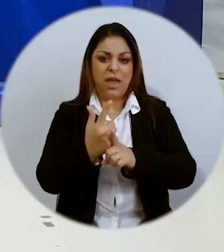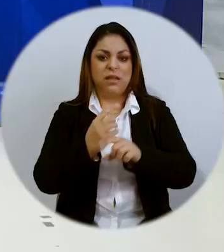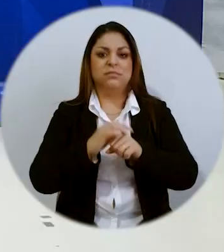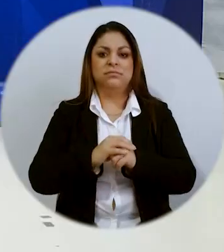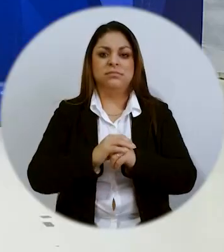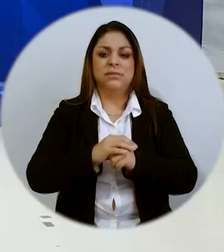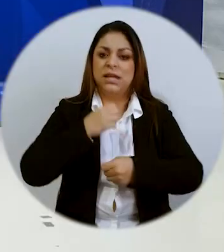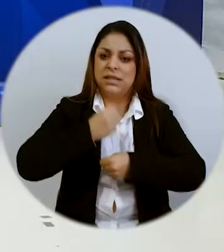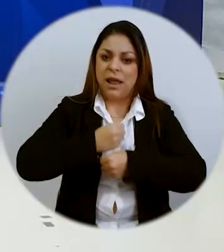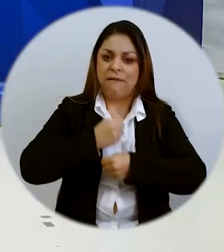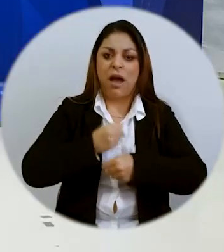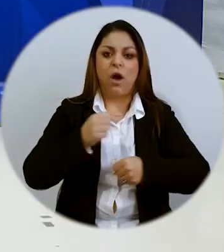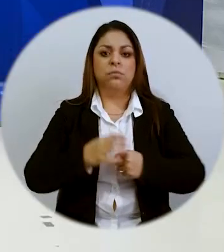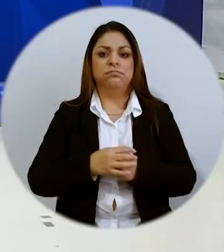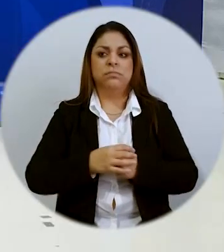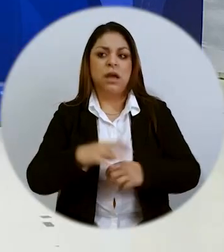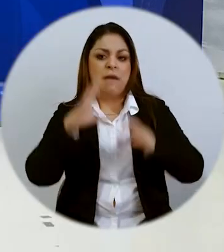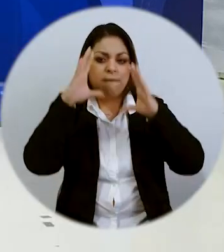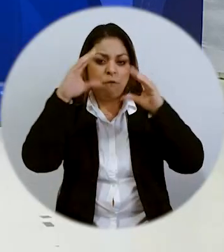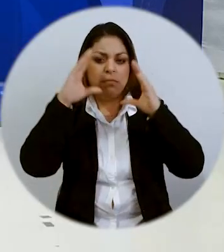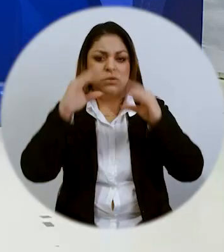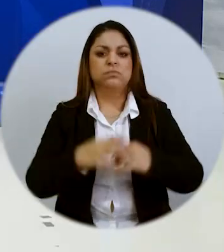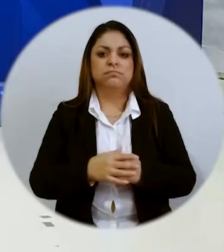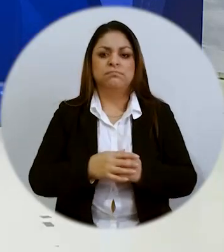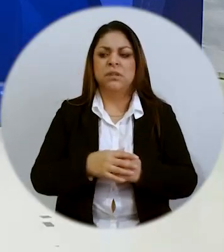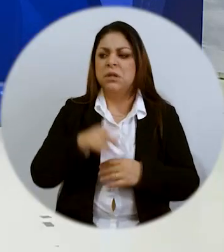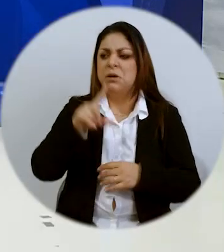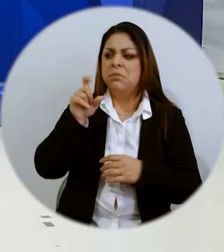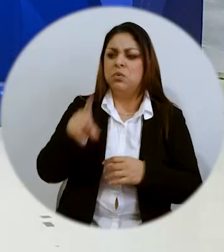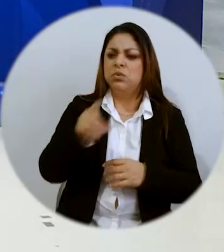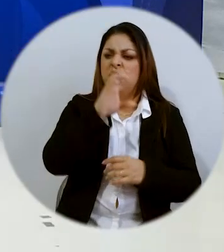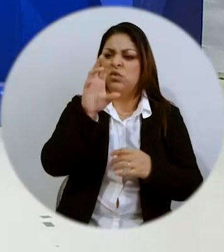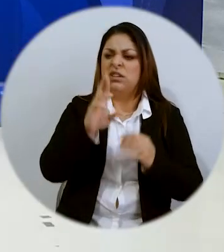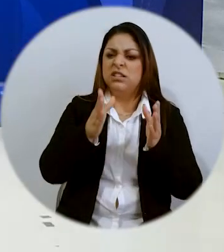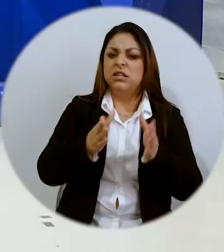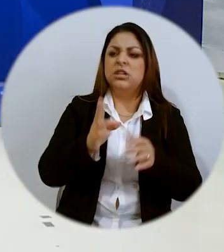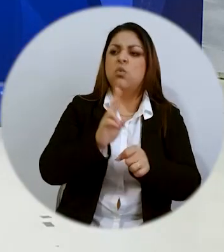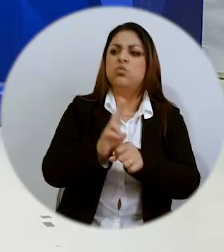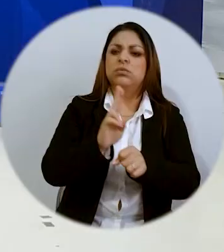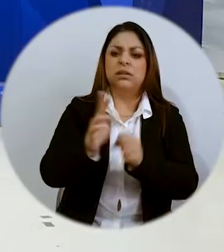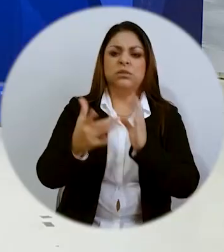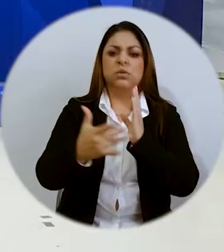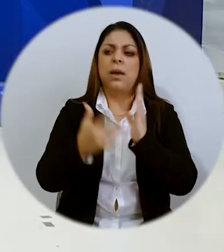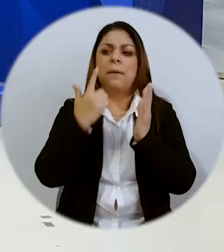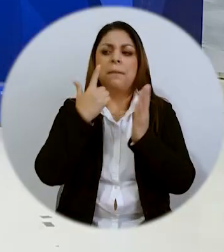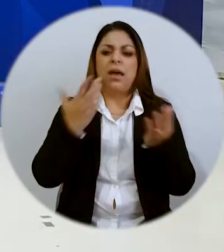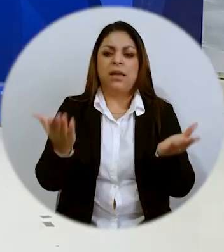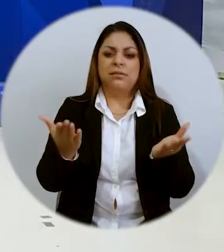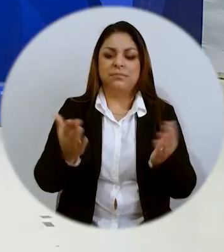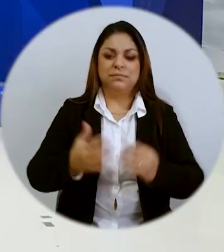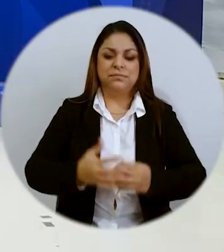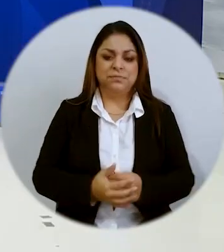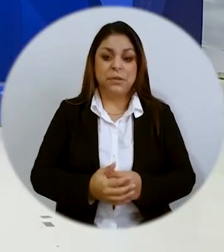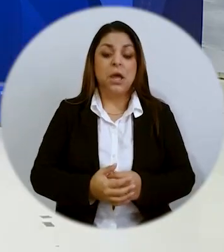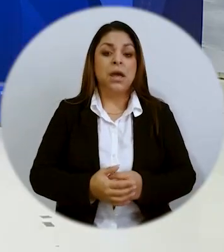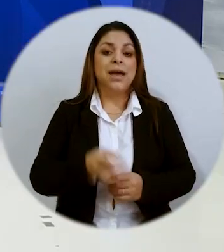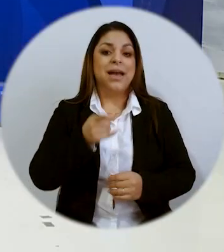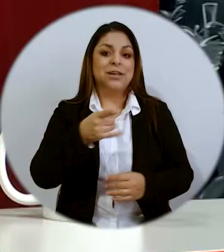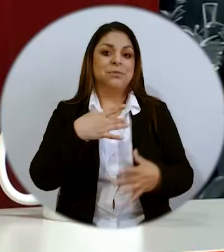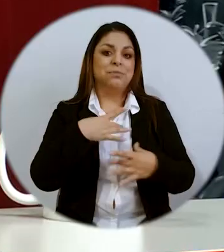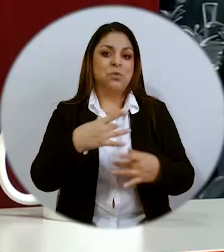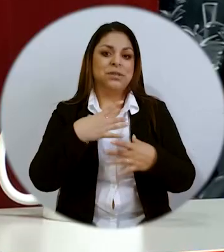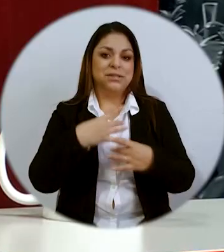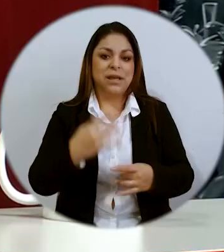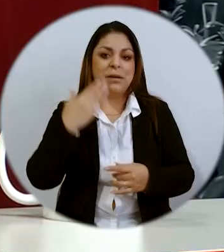información. ¿En qué estamos usando los costarricenses la tecnología que está disponible? Bueno, esto es muy interesante